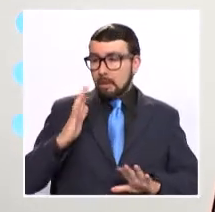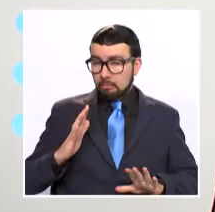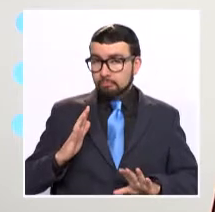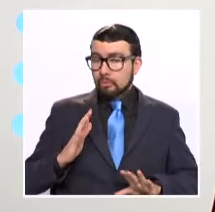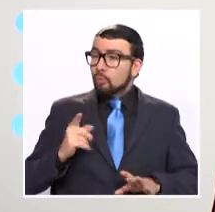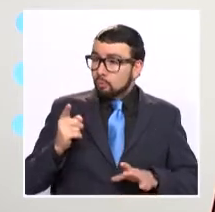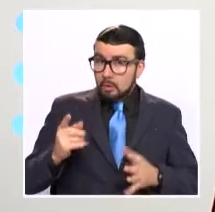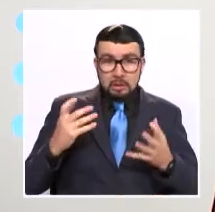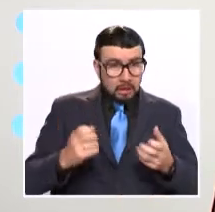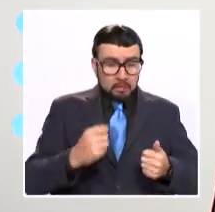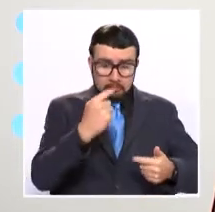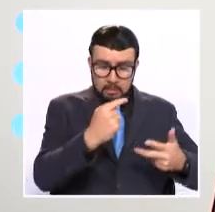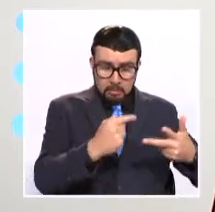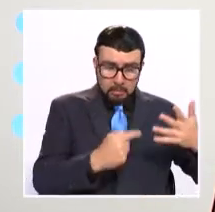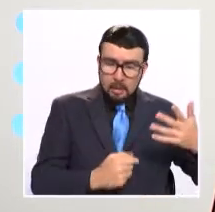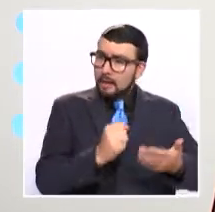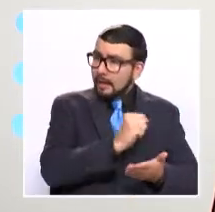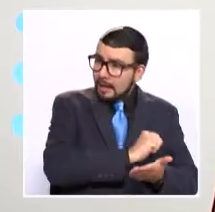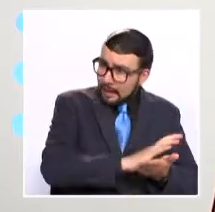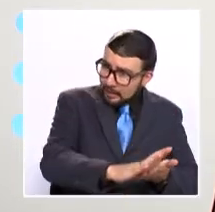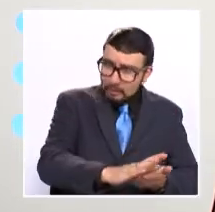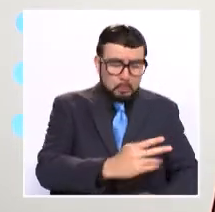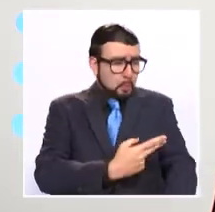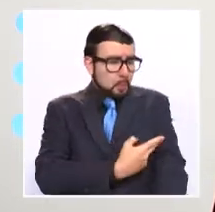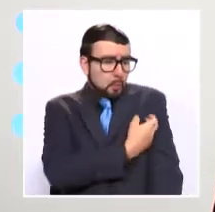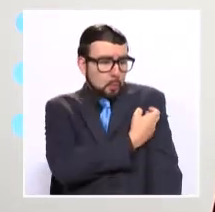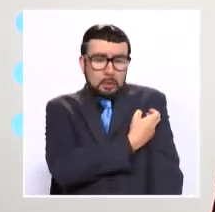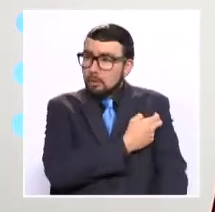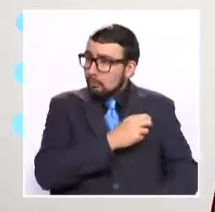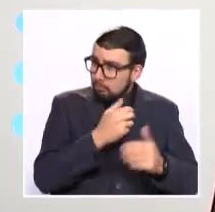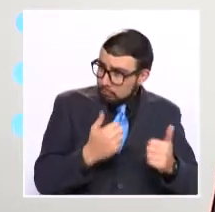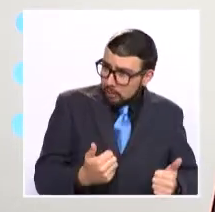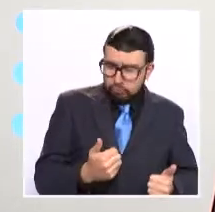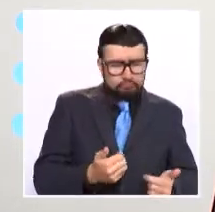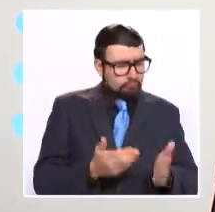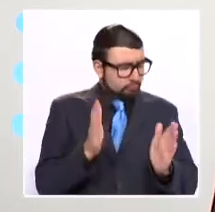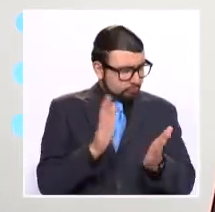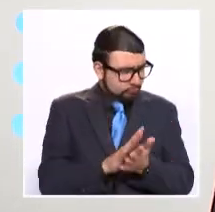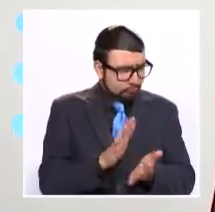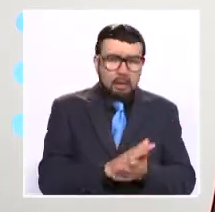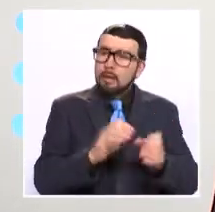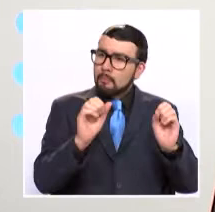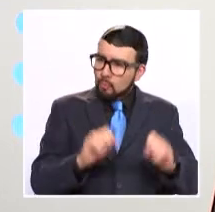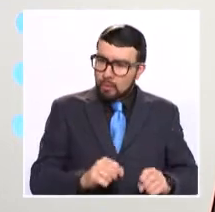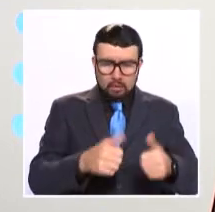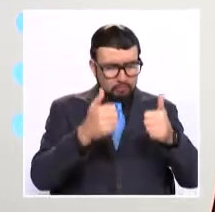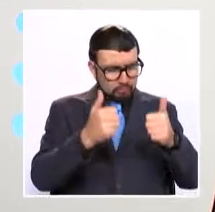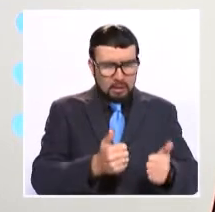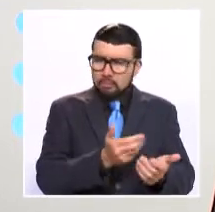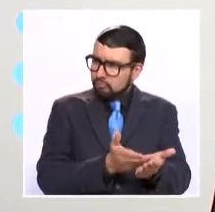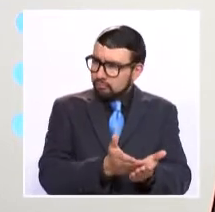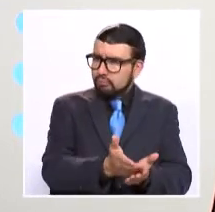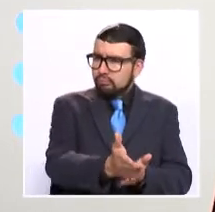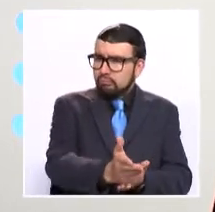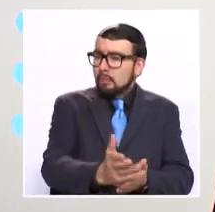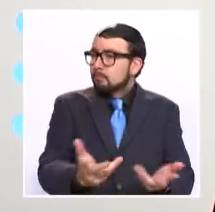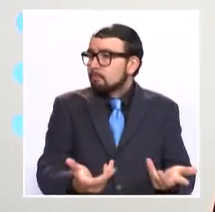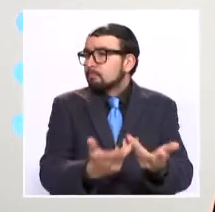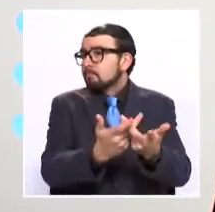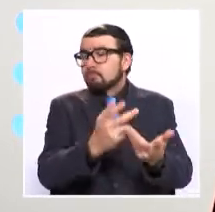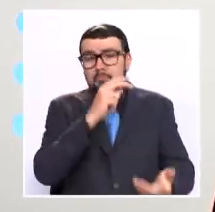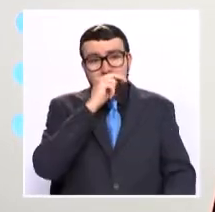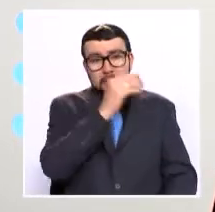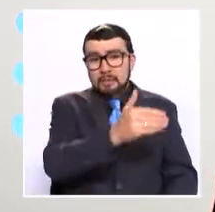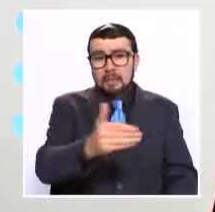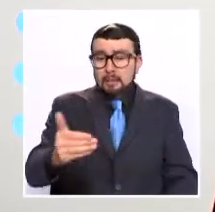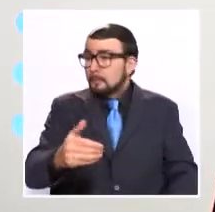esas vacunas gratuitas que me protegen a mi bebé, pueden ser unas vacunas que son de germen entero y no sabemos cuál de los niños va a